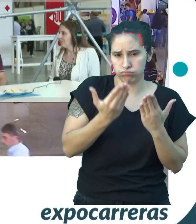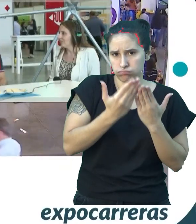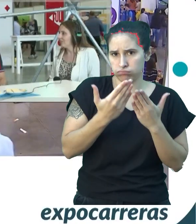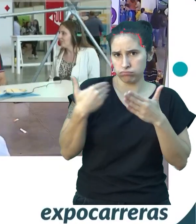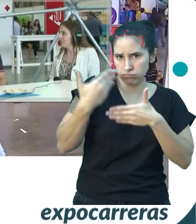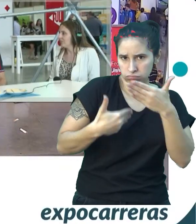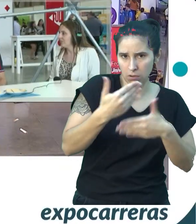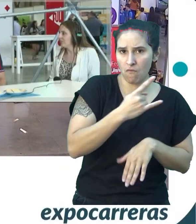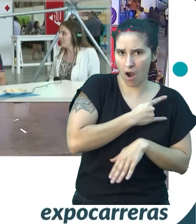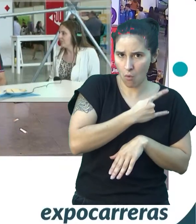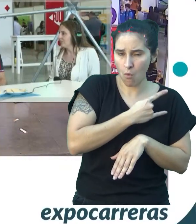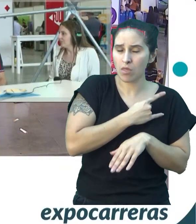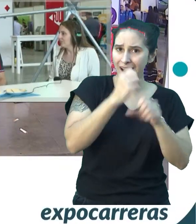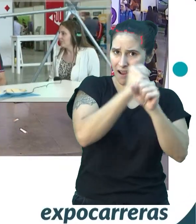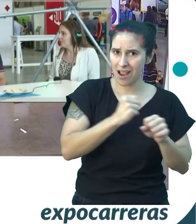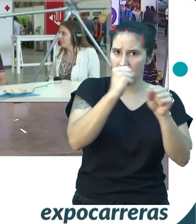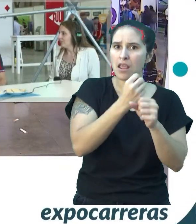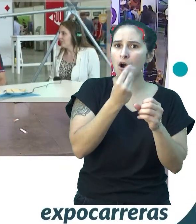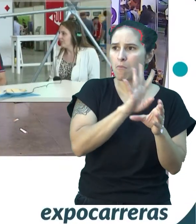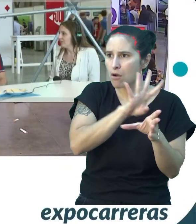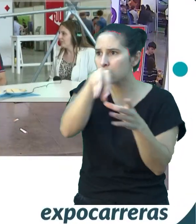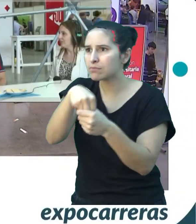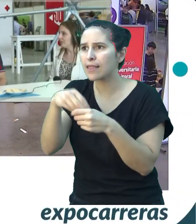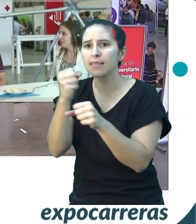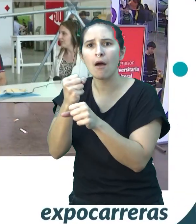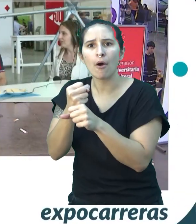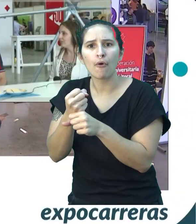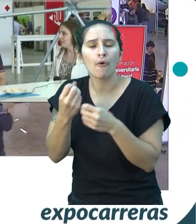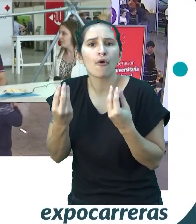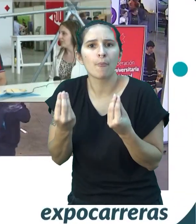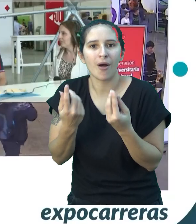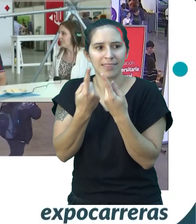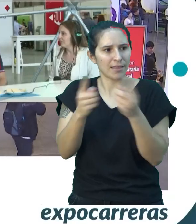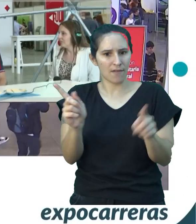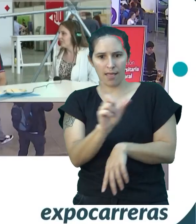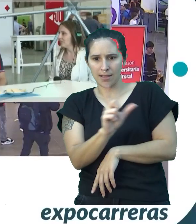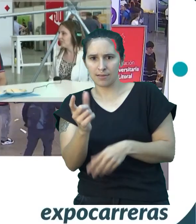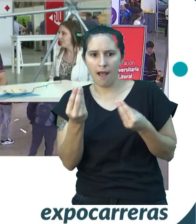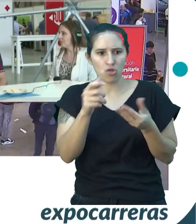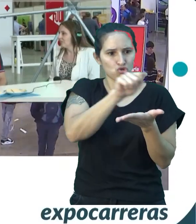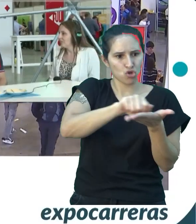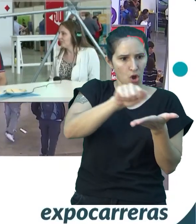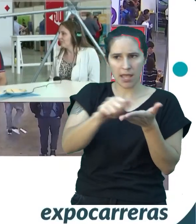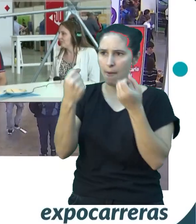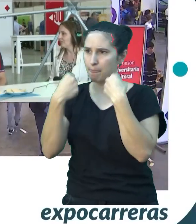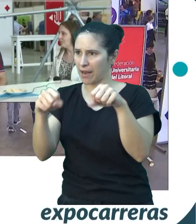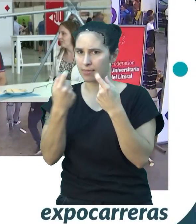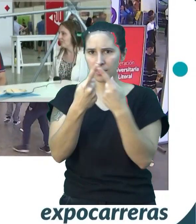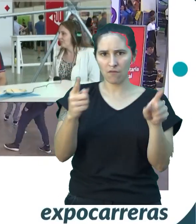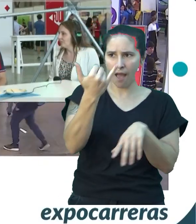Ingeniería Química y cómo lo aplicás en el trabajo? ¿Qué hay de diferente en cuanto a la parte teórica y la parte práctica?